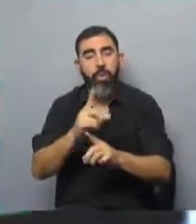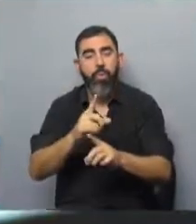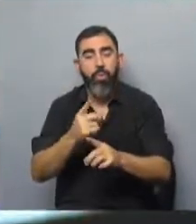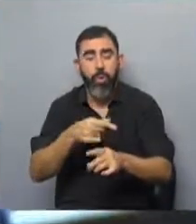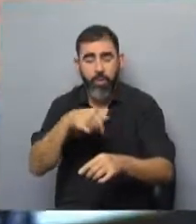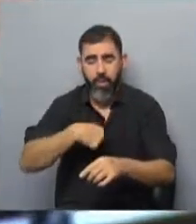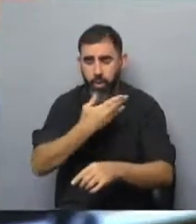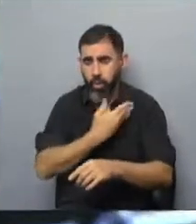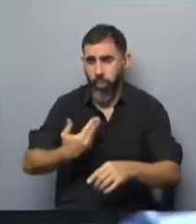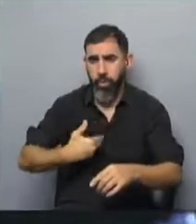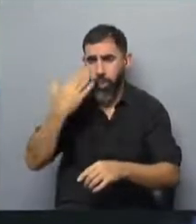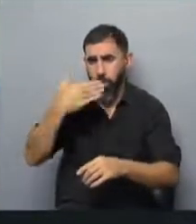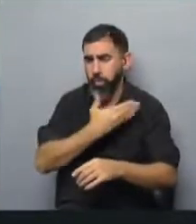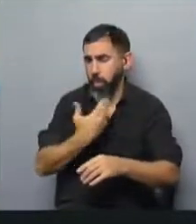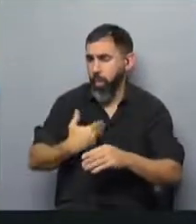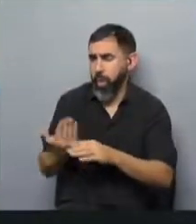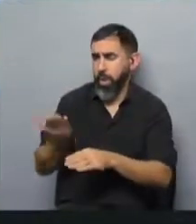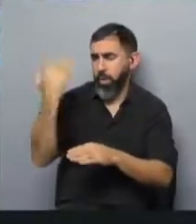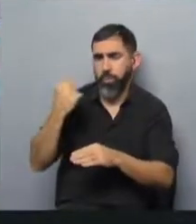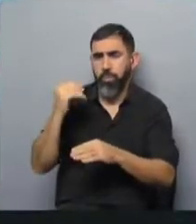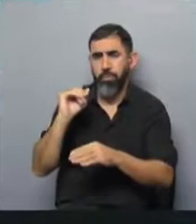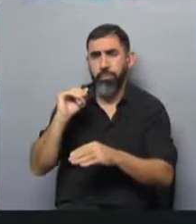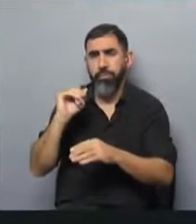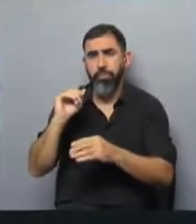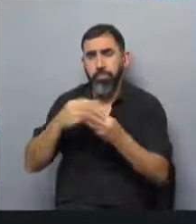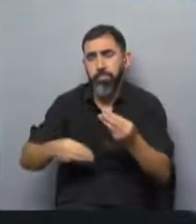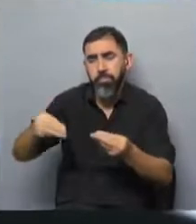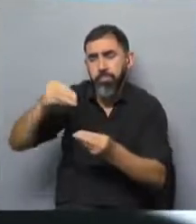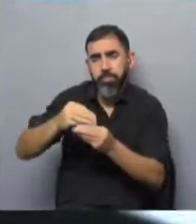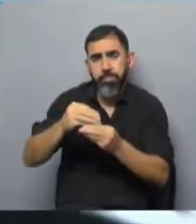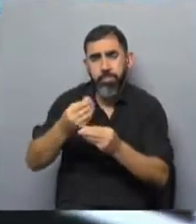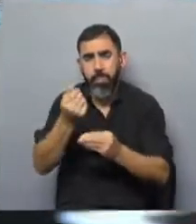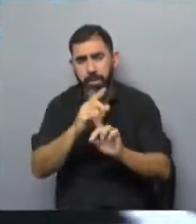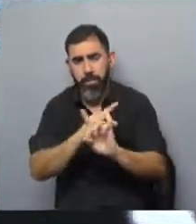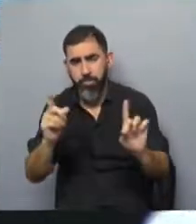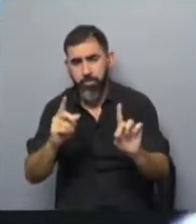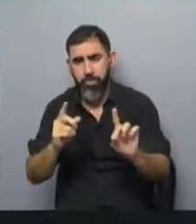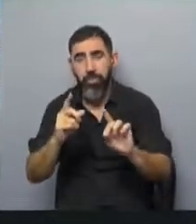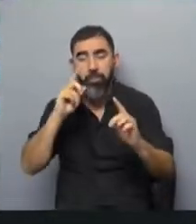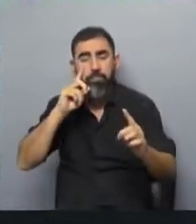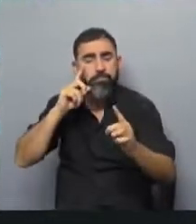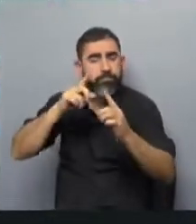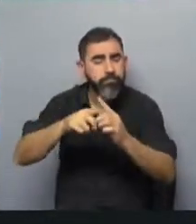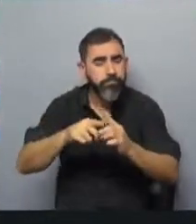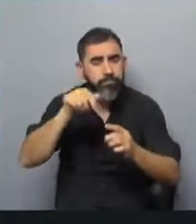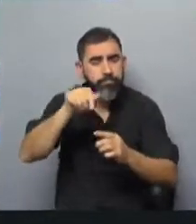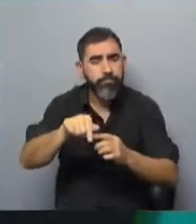este gobierno ni de los últimos gobiernos anteriores mandar un mensaje complementario con un incremento. Yo creo que lo que tenemos que focalizar ahí es,